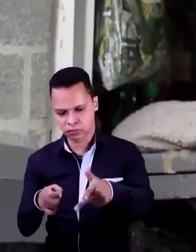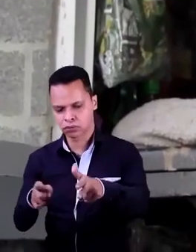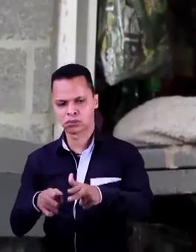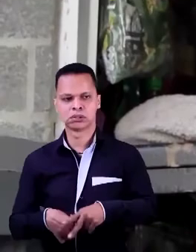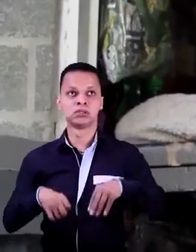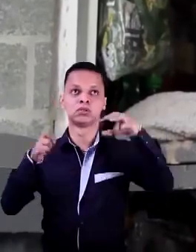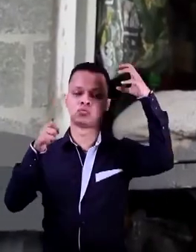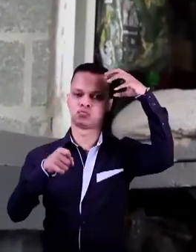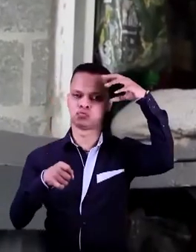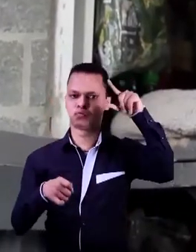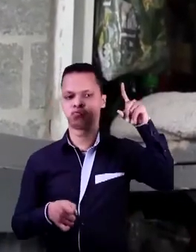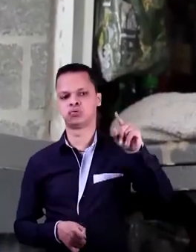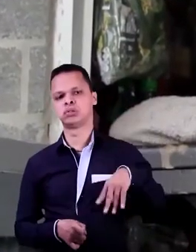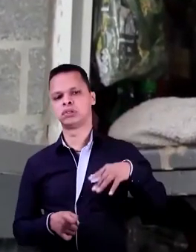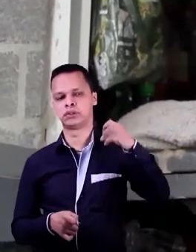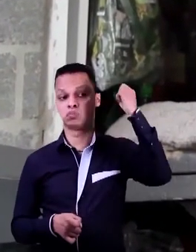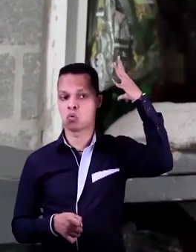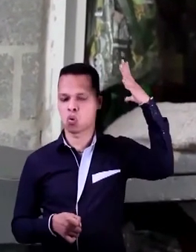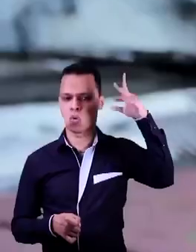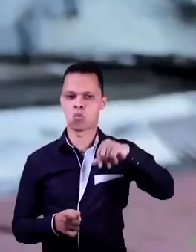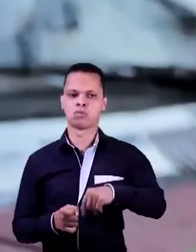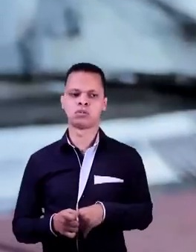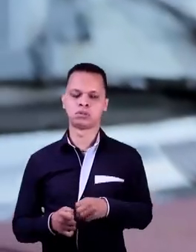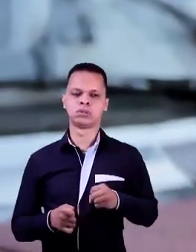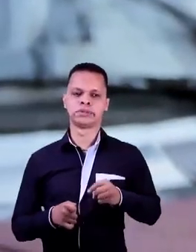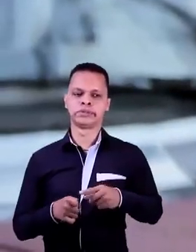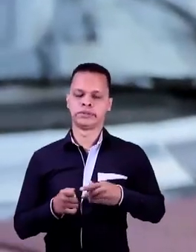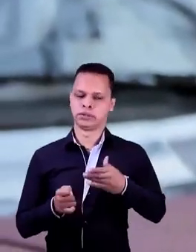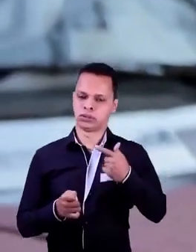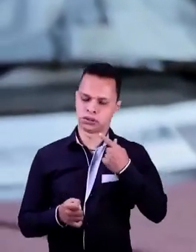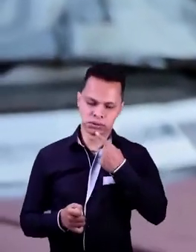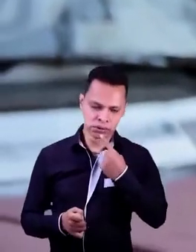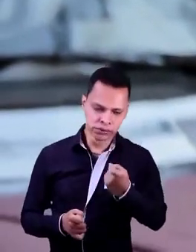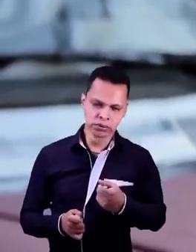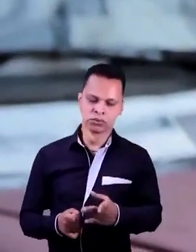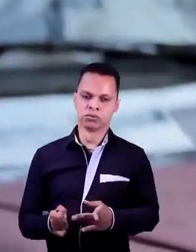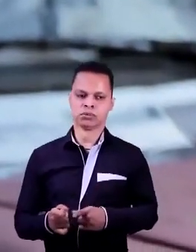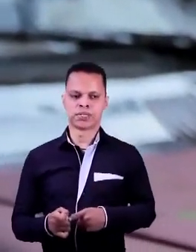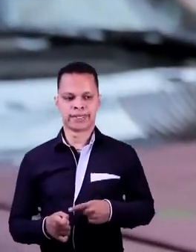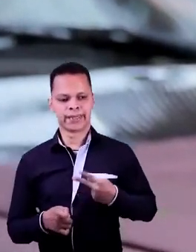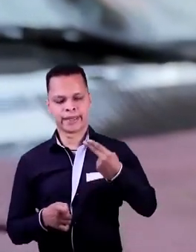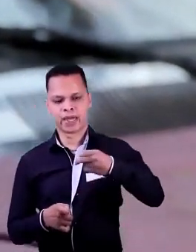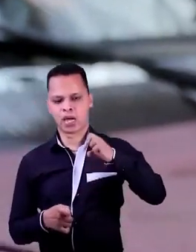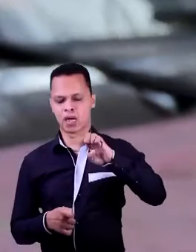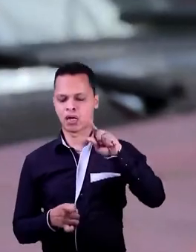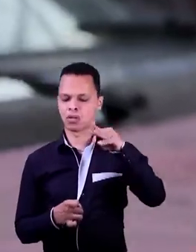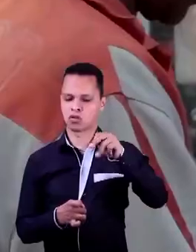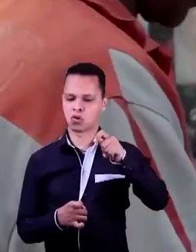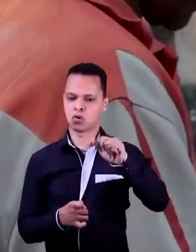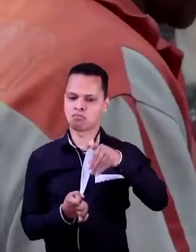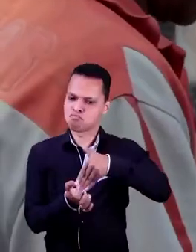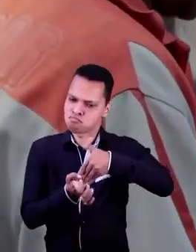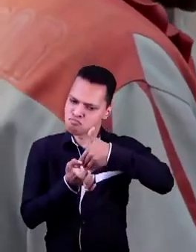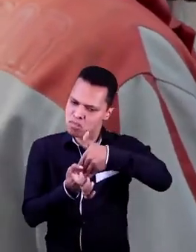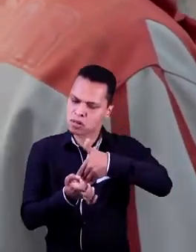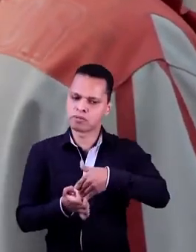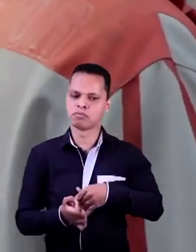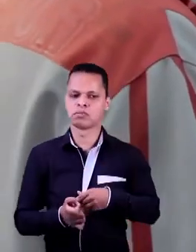las condiciones climáticas que deba soportar y los altibajos que tenga que superar, Héctor siempre está firme en su